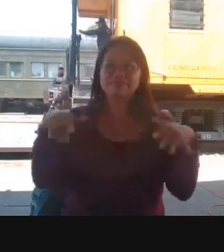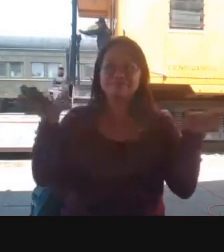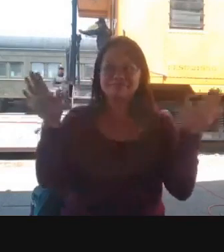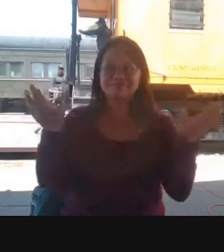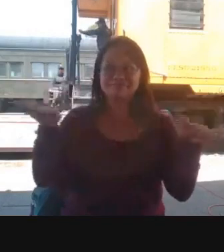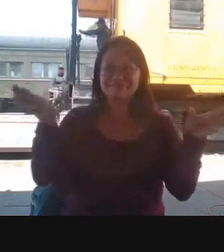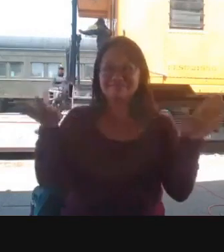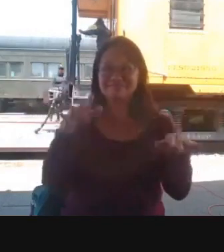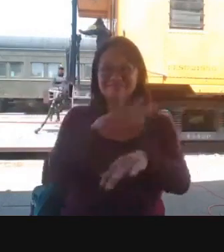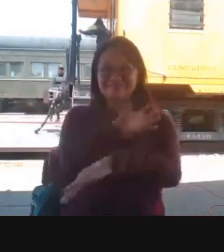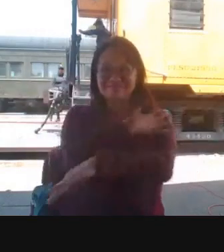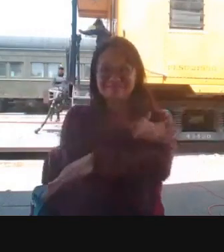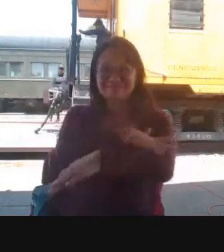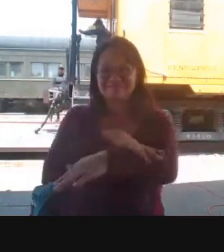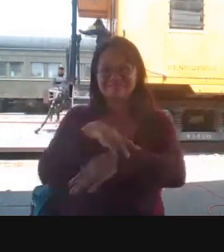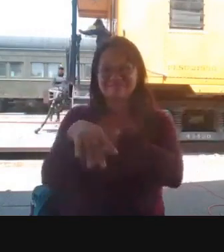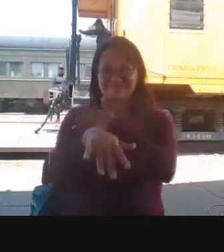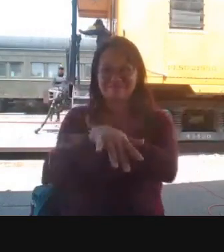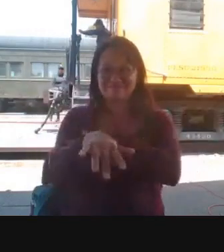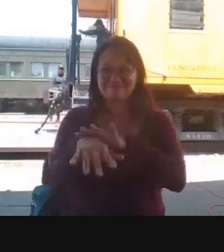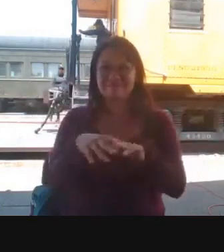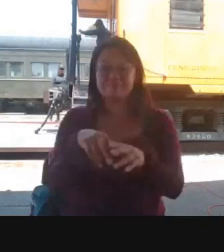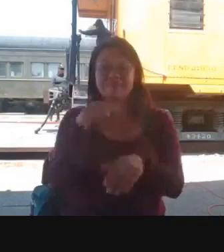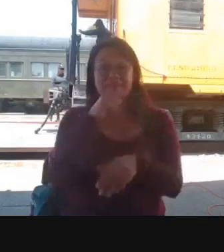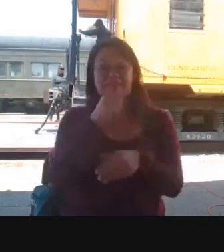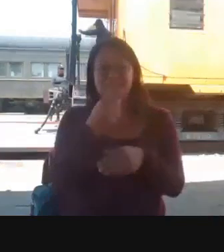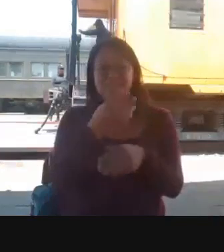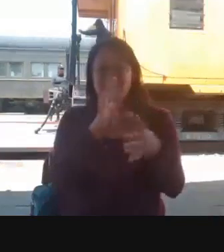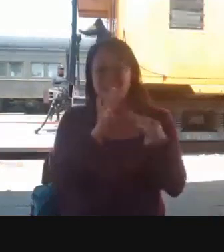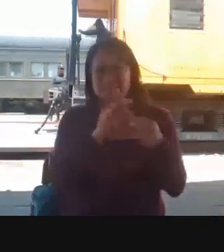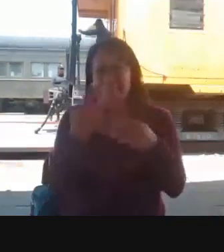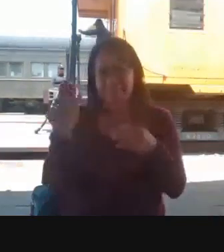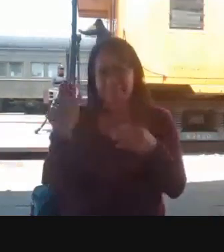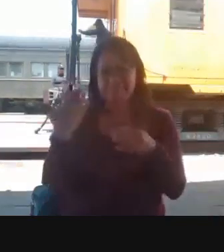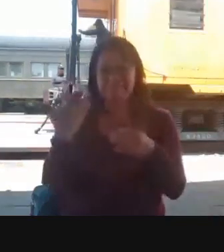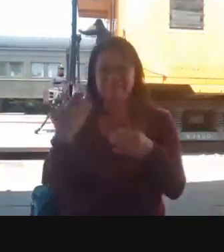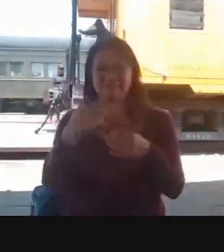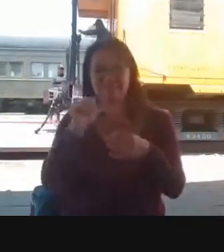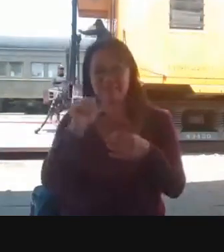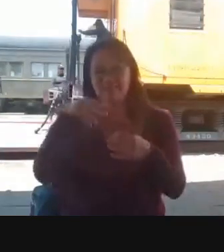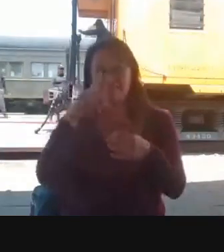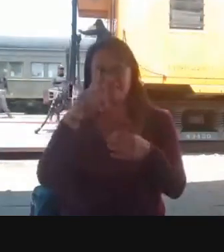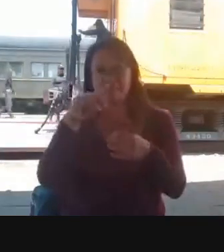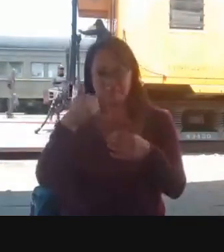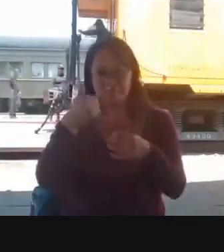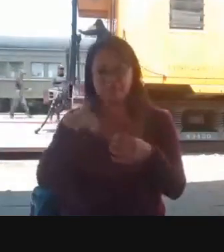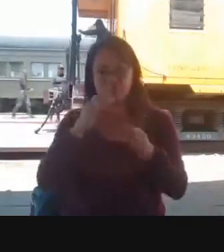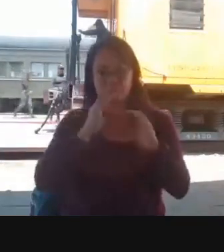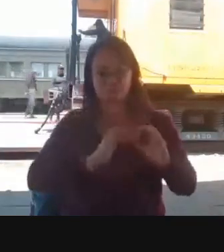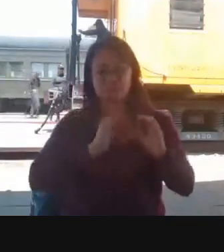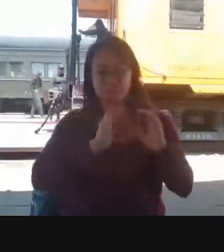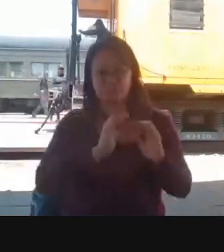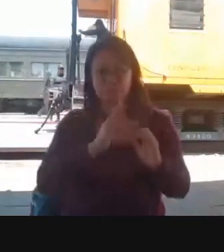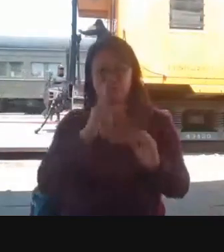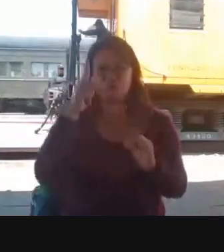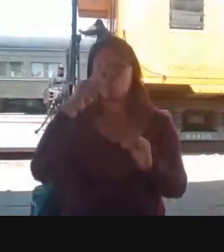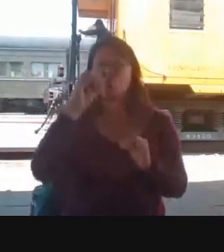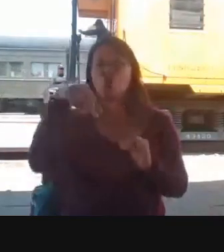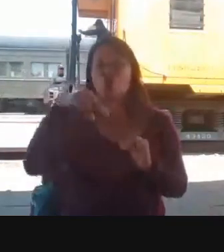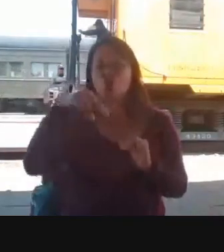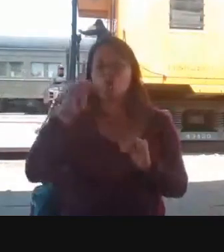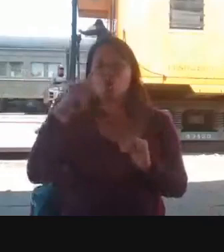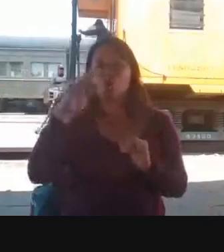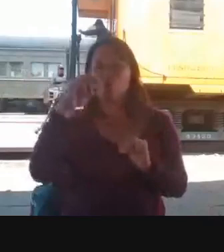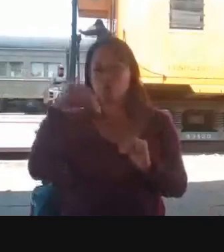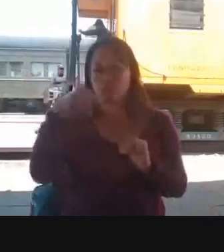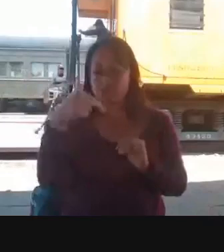Y como mencionó ahorita Andy, fundé en el año 2015 y dirijo el Centro de Conservación de Vida Silvestre Hong Kong. En este centro nos